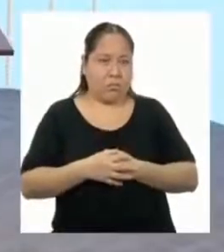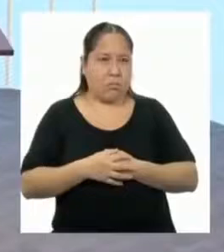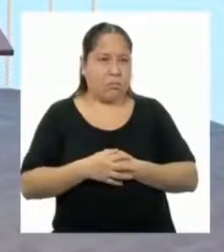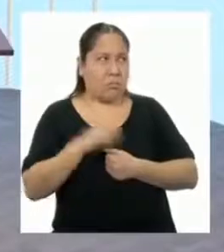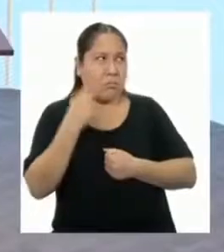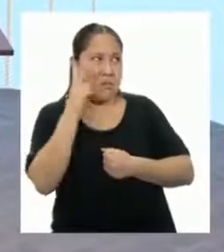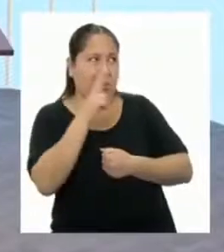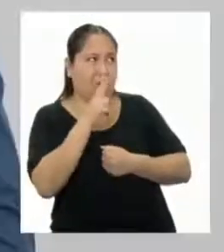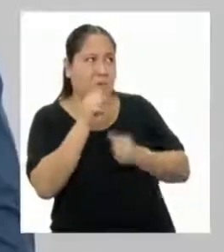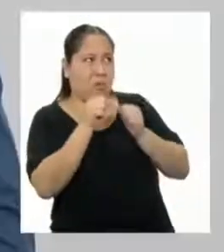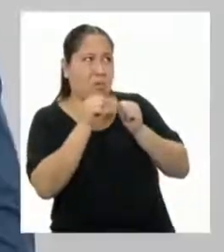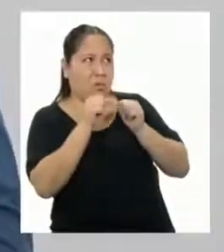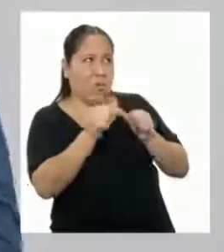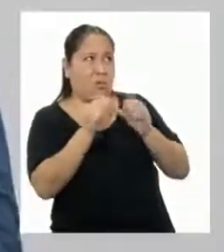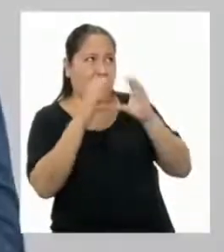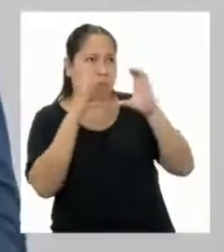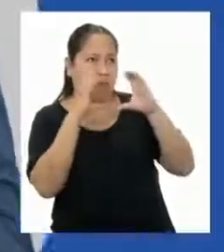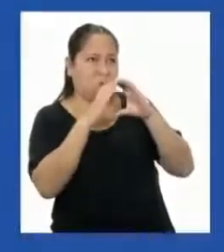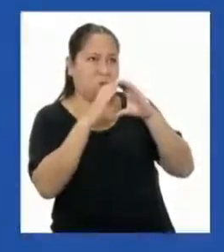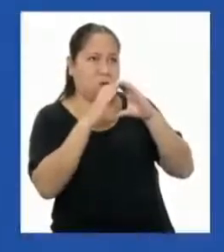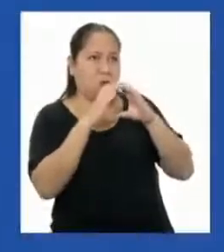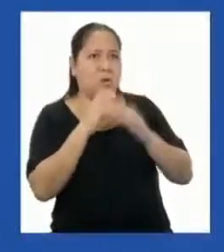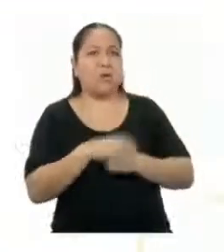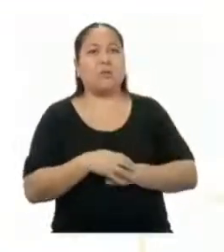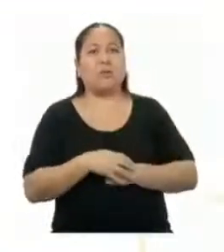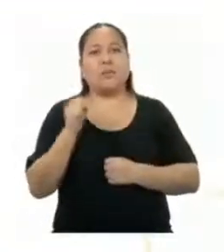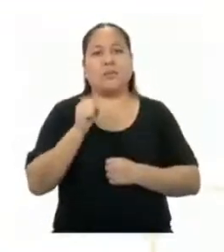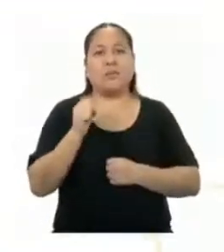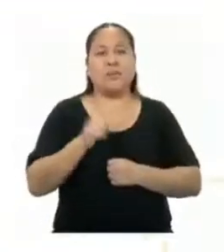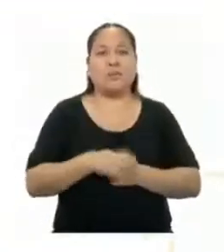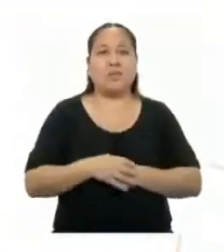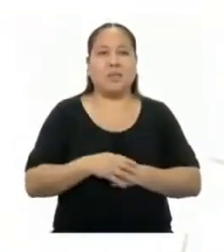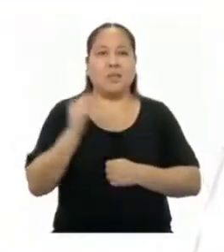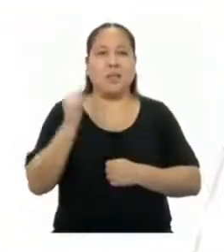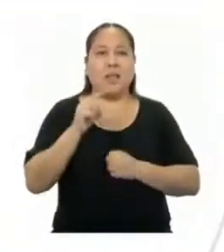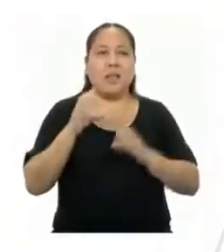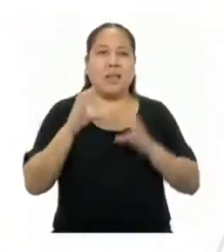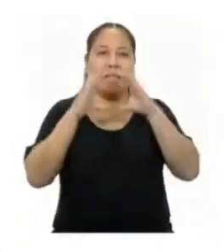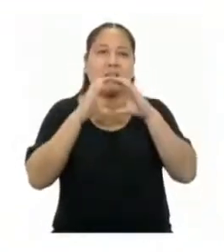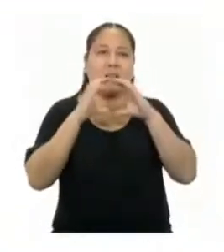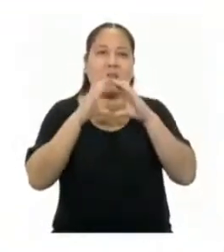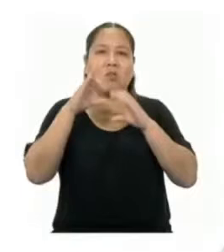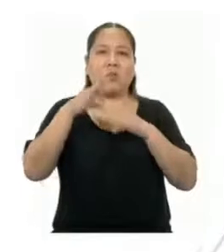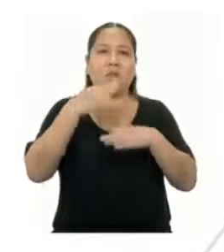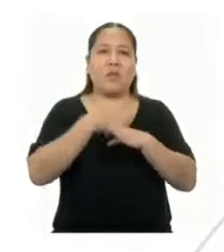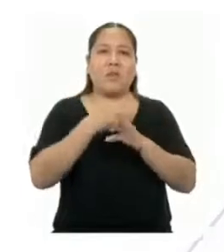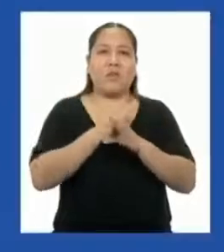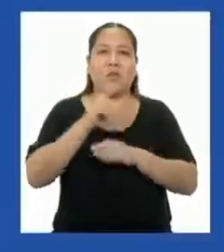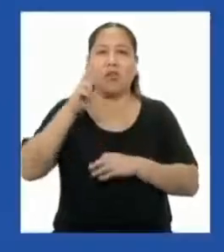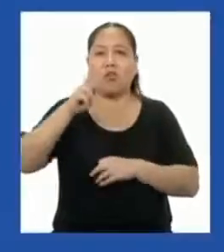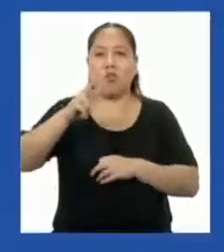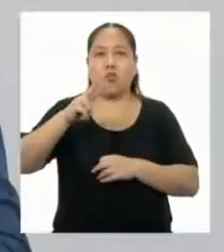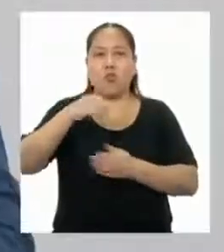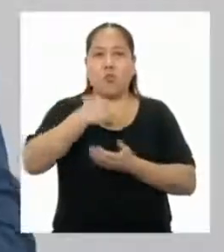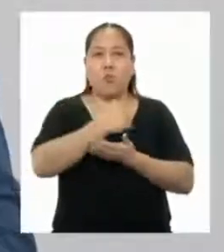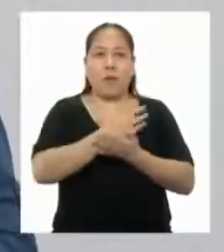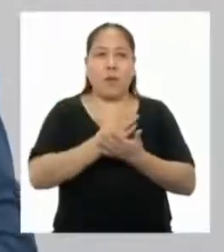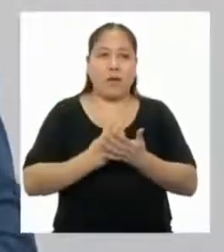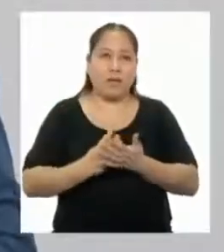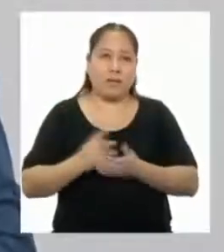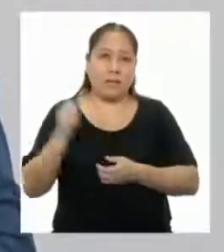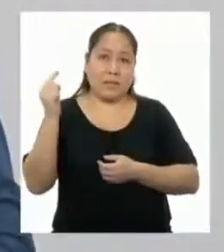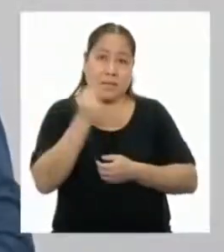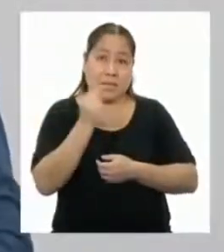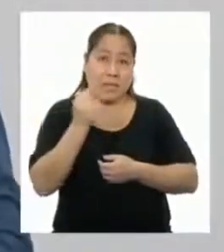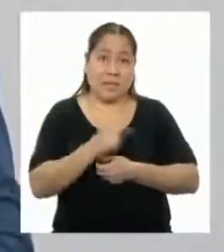Sigo viendo un círculo. Bueno, en realidad el círculo es una figura de 2 dimensiones y